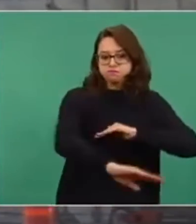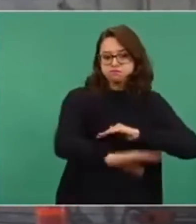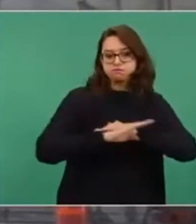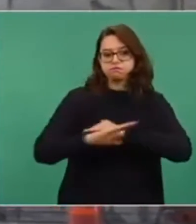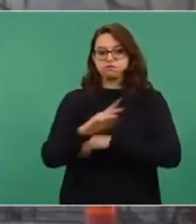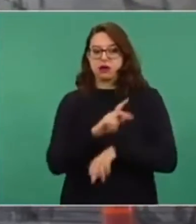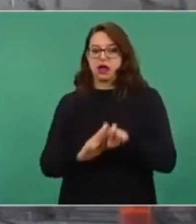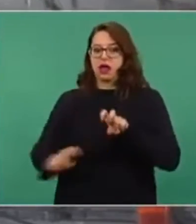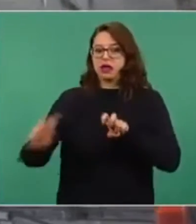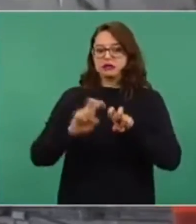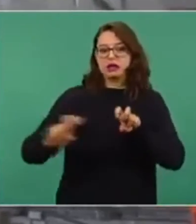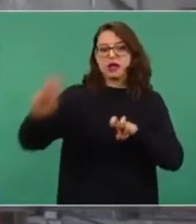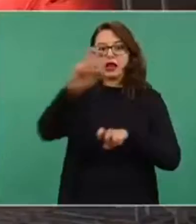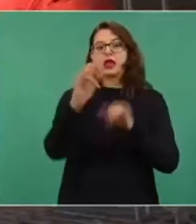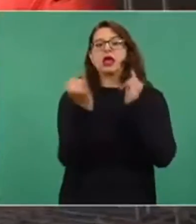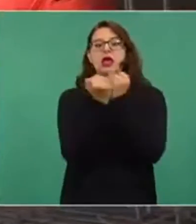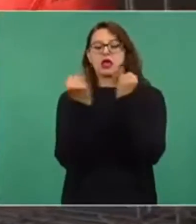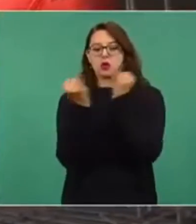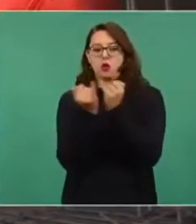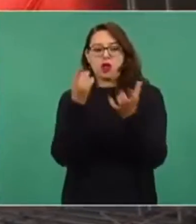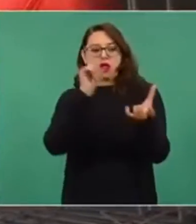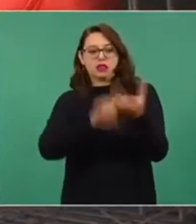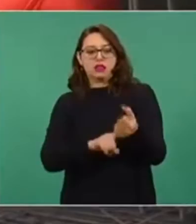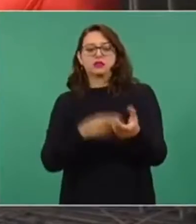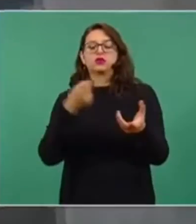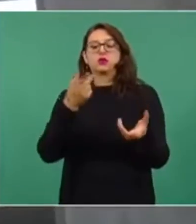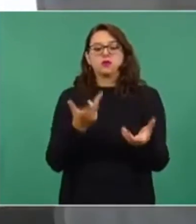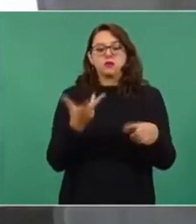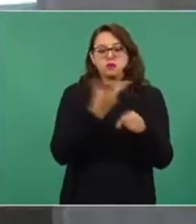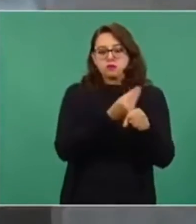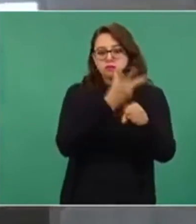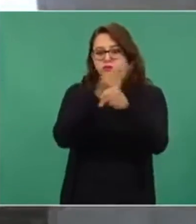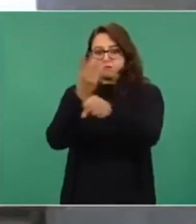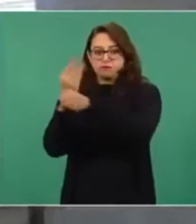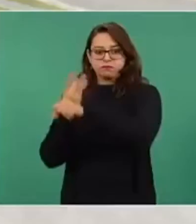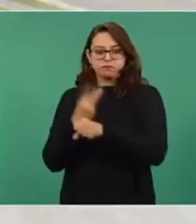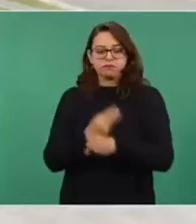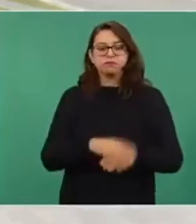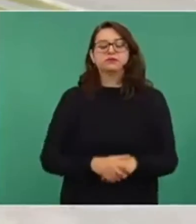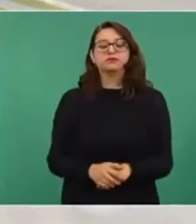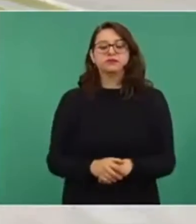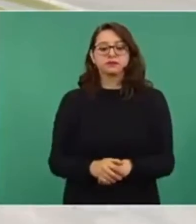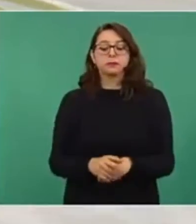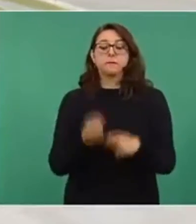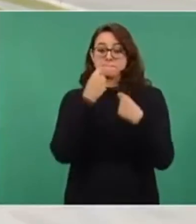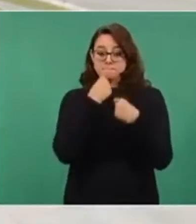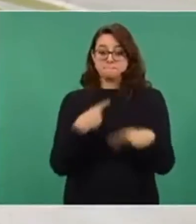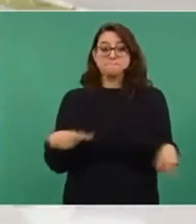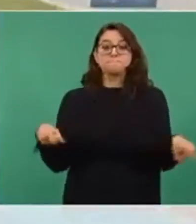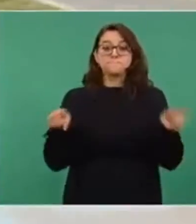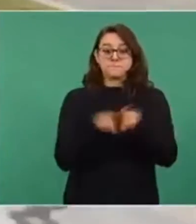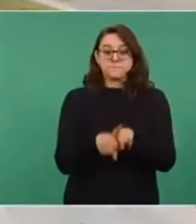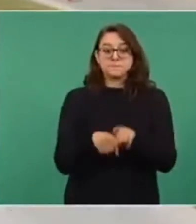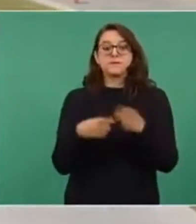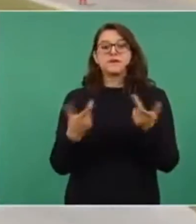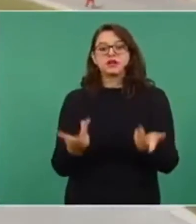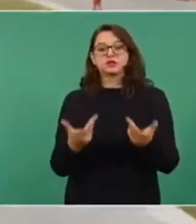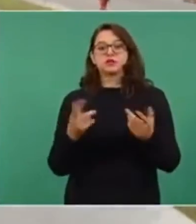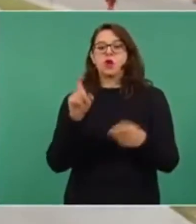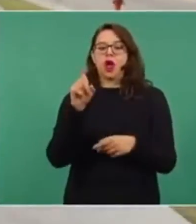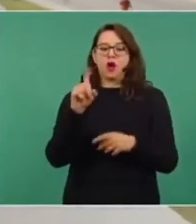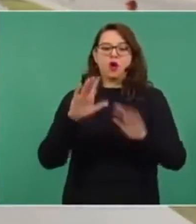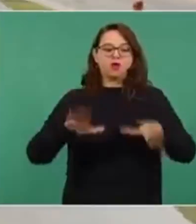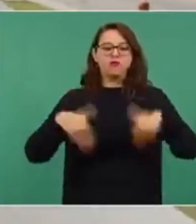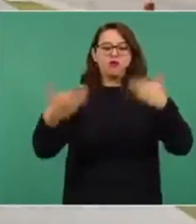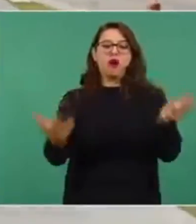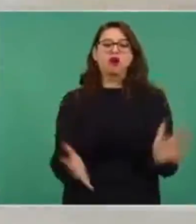en los interiores del cuarto de control y del edificio de telecomunicaciones y contra incendio. Asimismo, se trabaja en el detallado de los espejos de agua en el